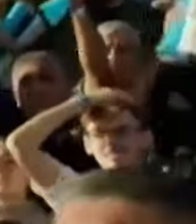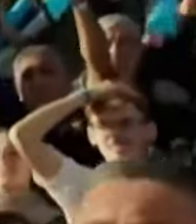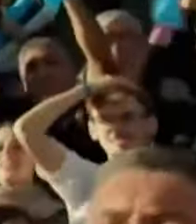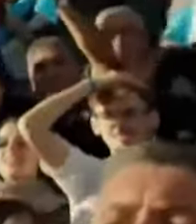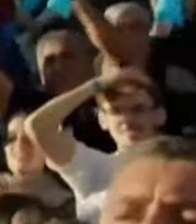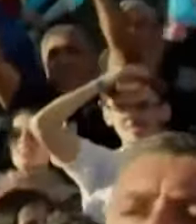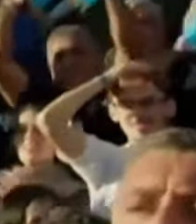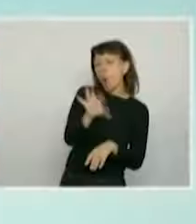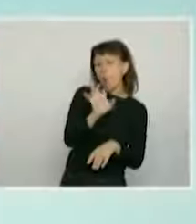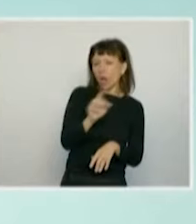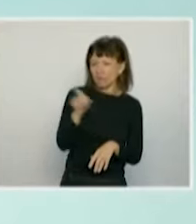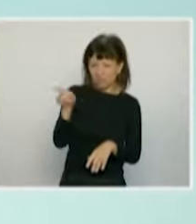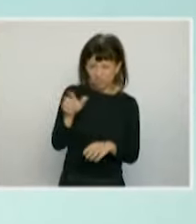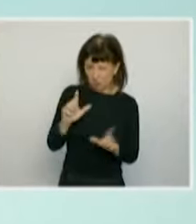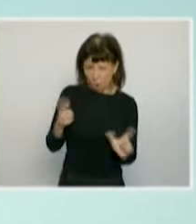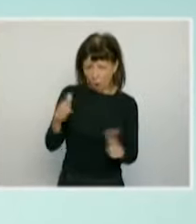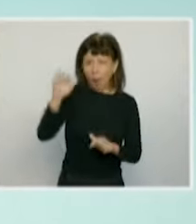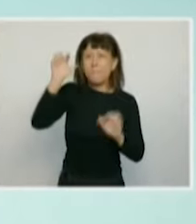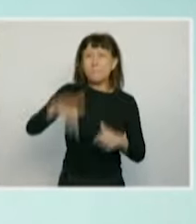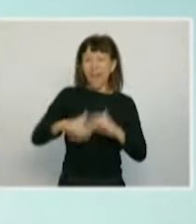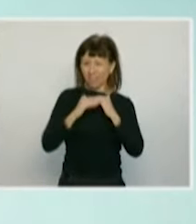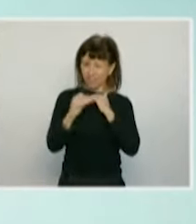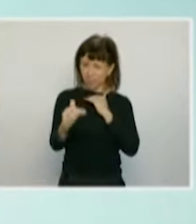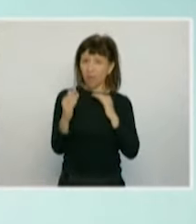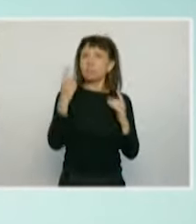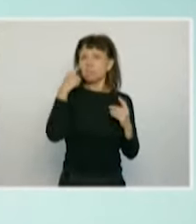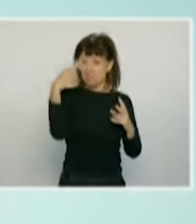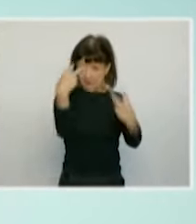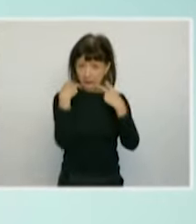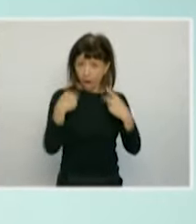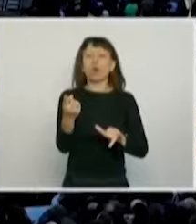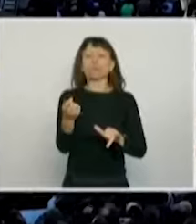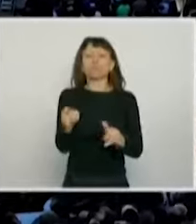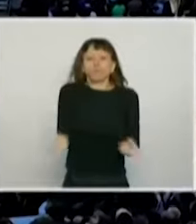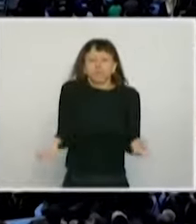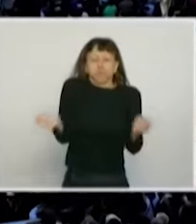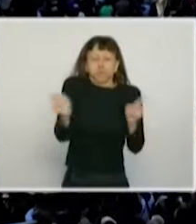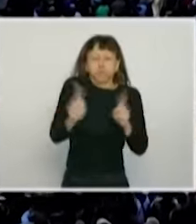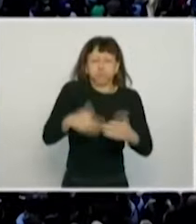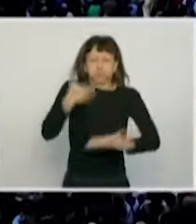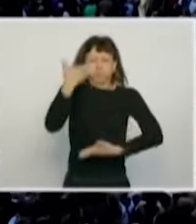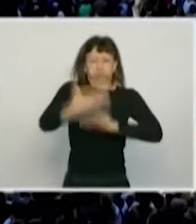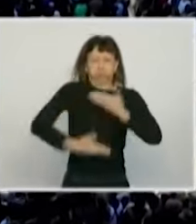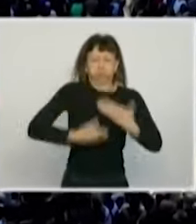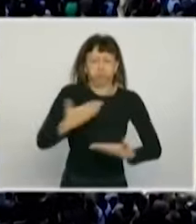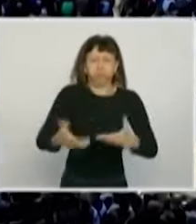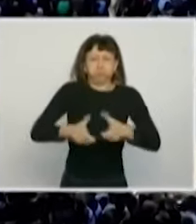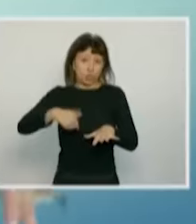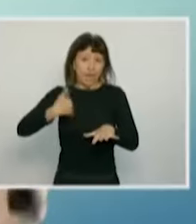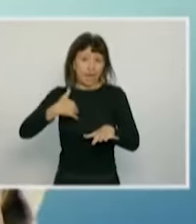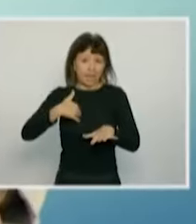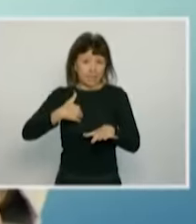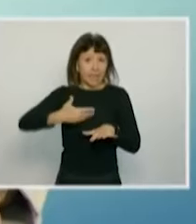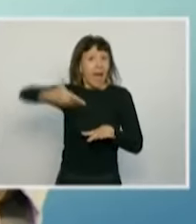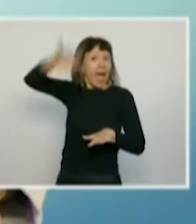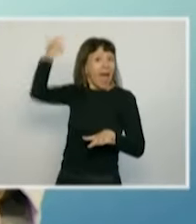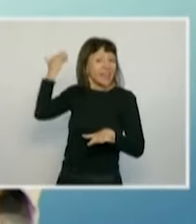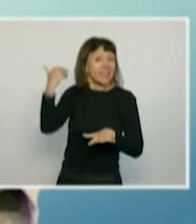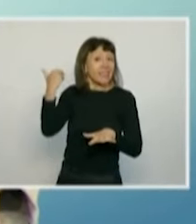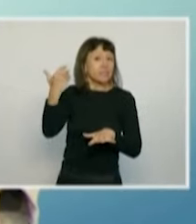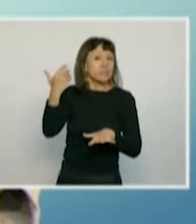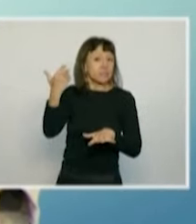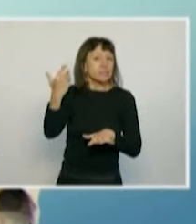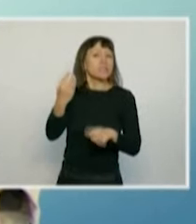el sábado al actual mandatario de someter al pueblo a un inútil sacrificio en pos de un déficit fiscal cero. Kirchner,